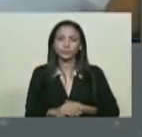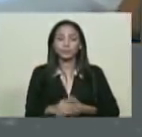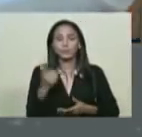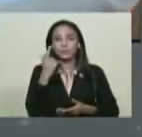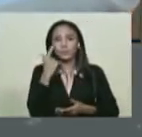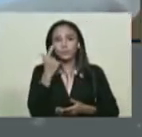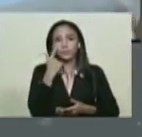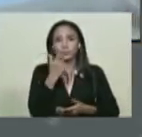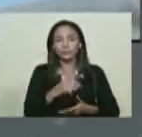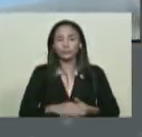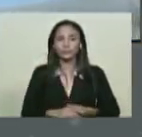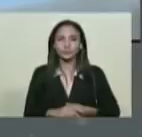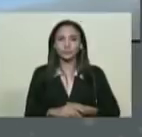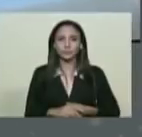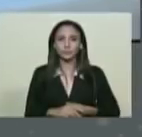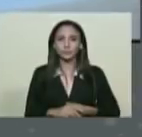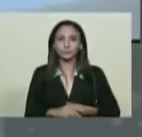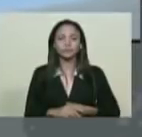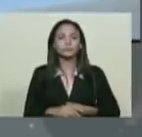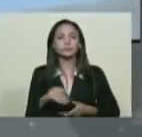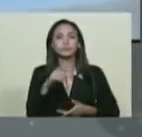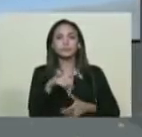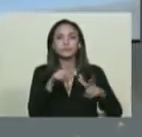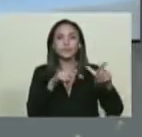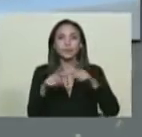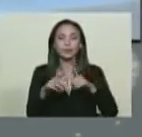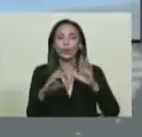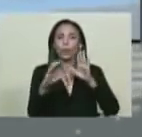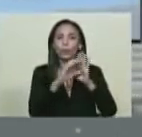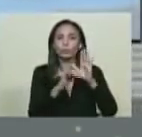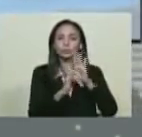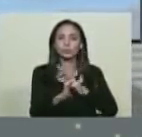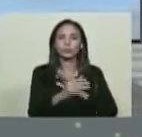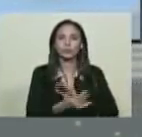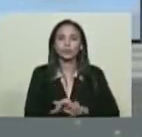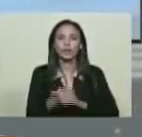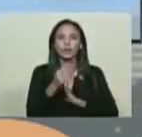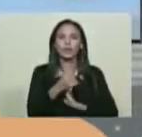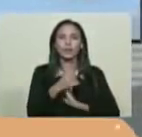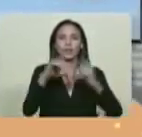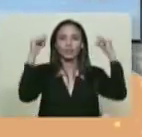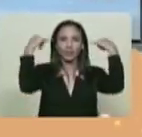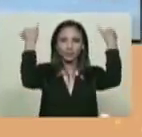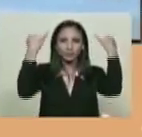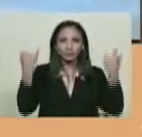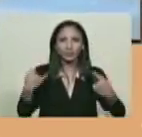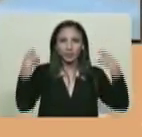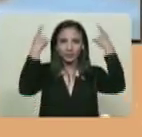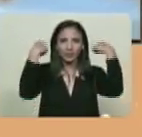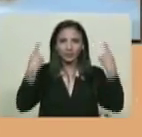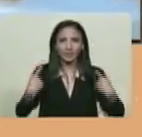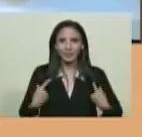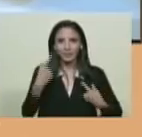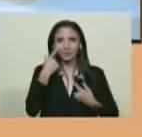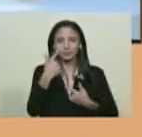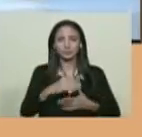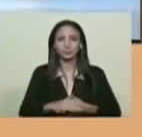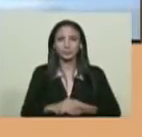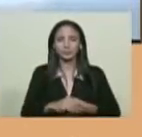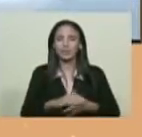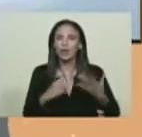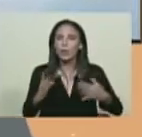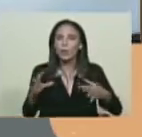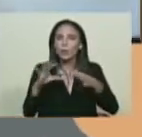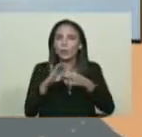Fíjense ustedes. Está llegando la constituyente Iris Varela, constituyente de la